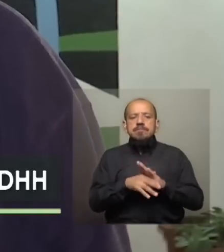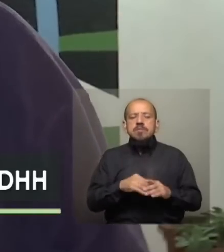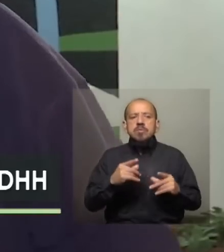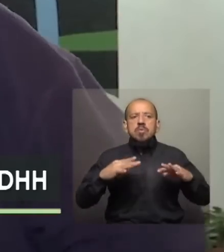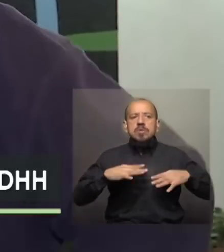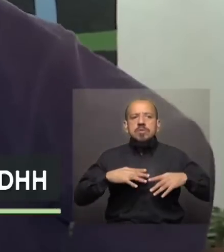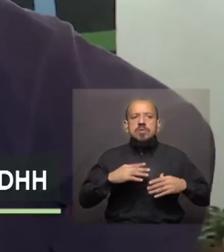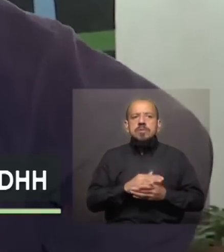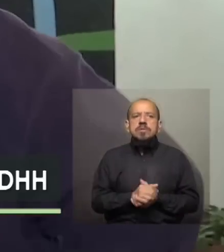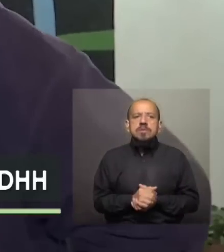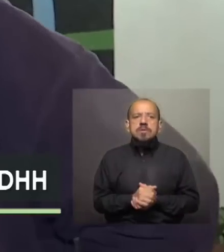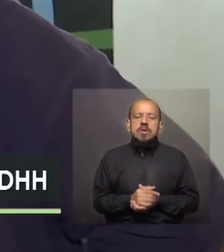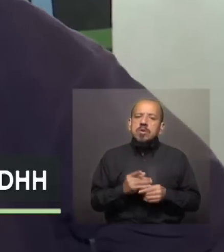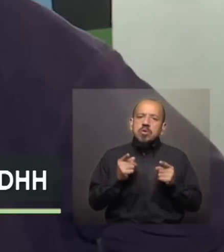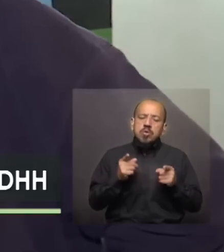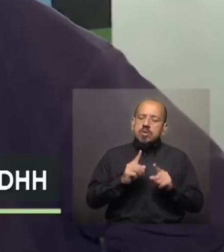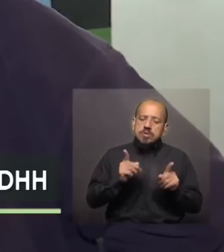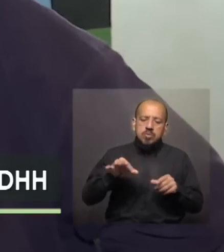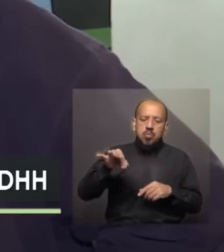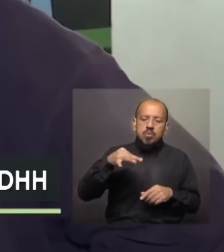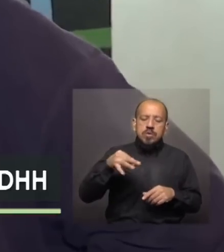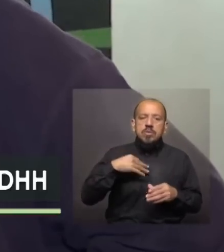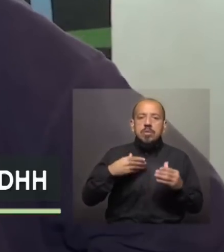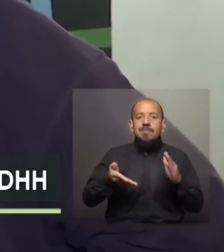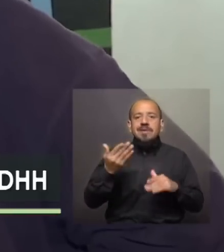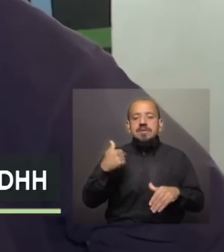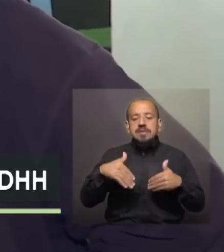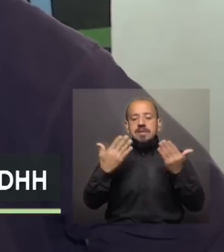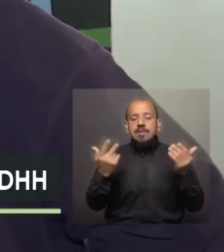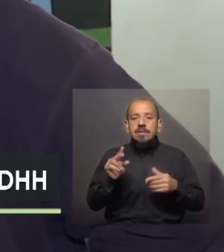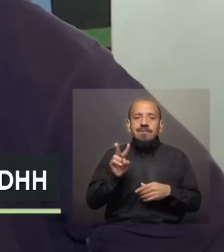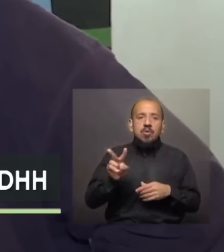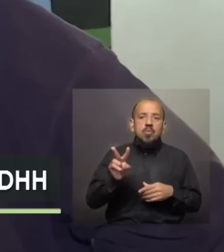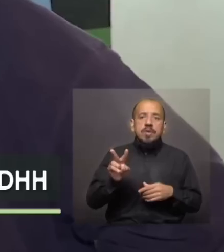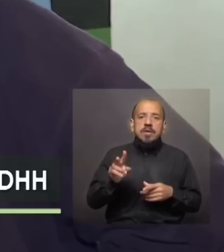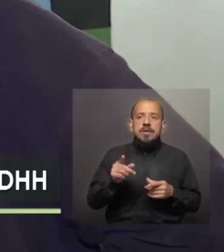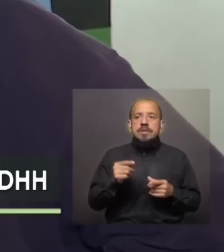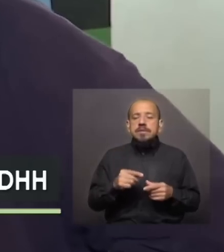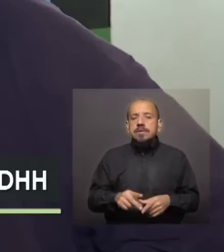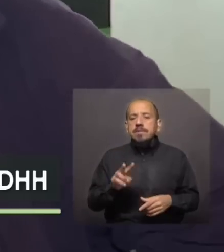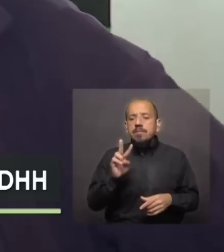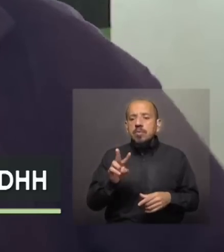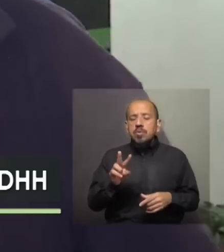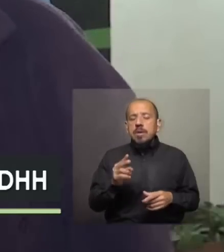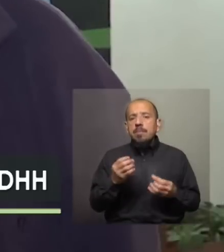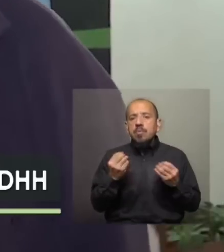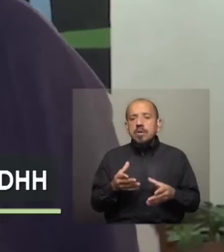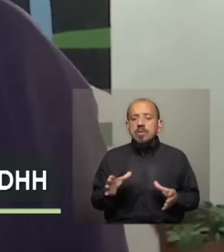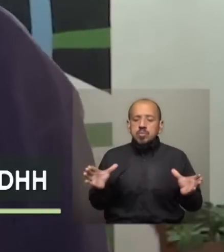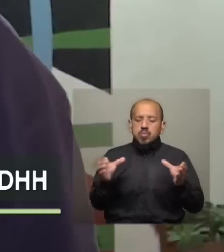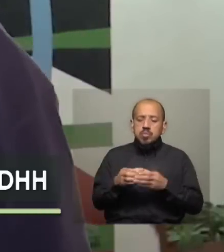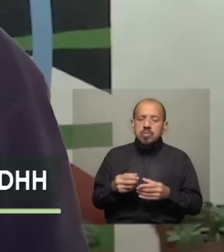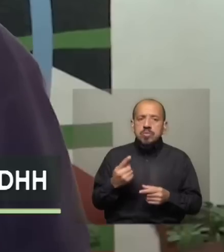como las pasan este caso no es el único caso y no más grave Es el hecho de las viudas decimos viuda porque es un colectivo